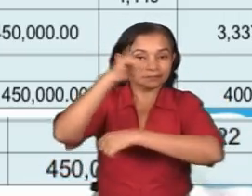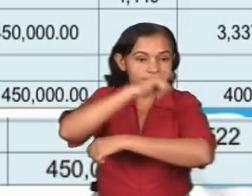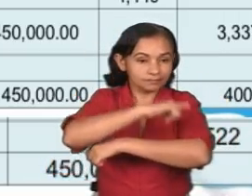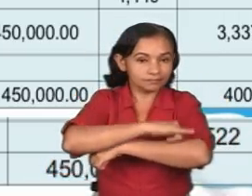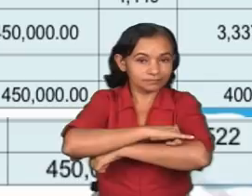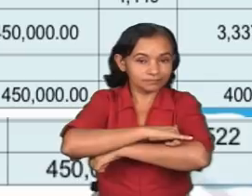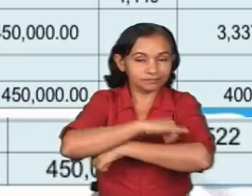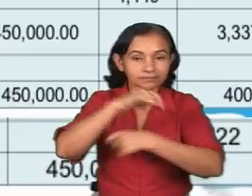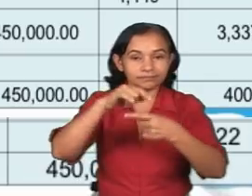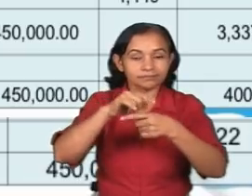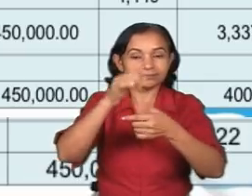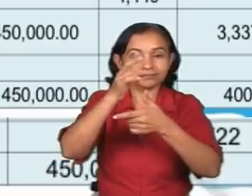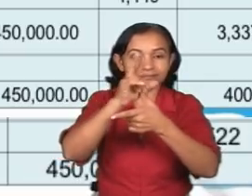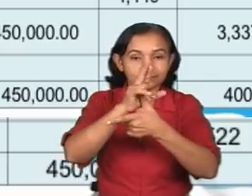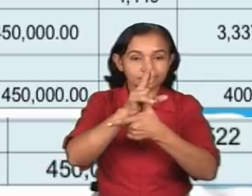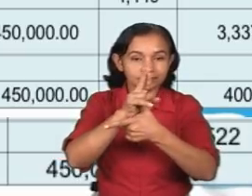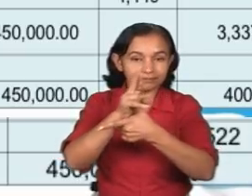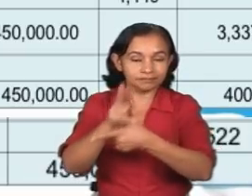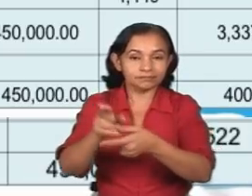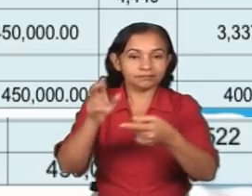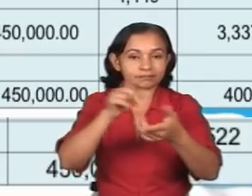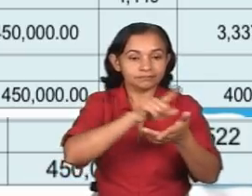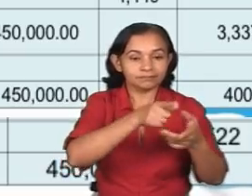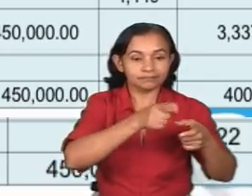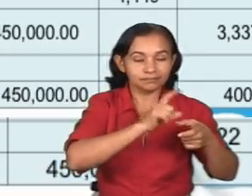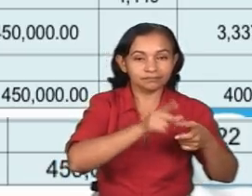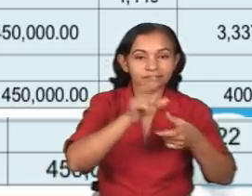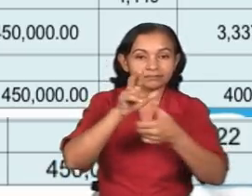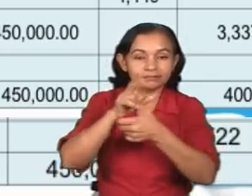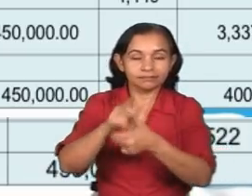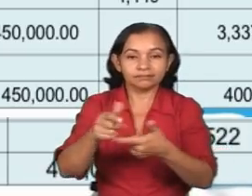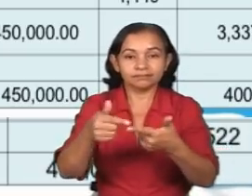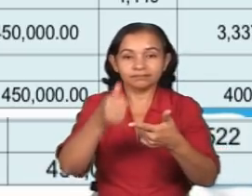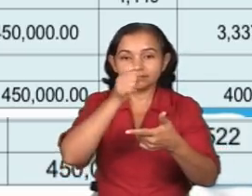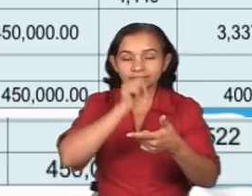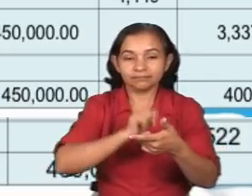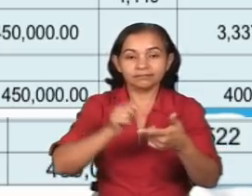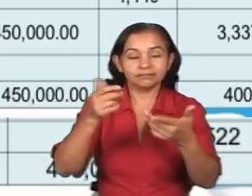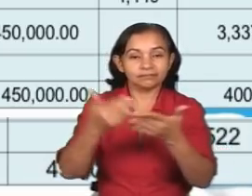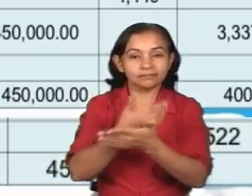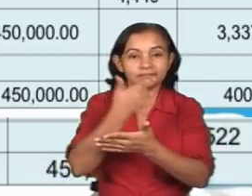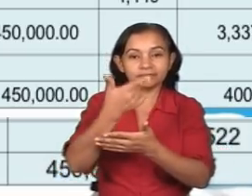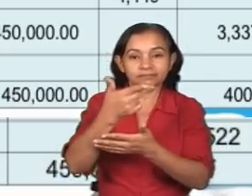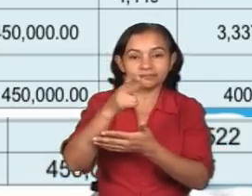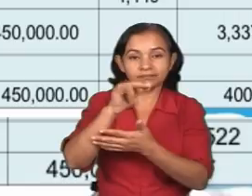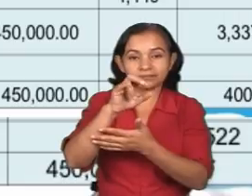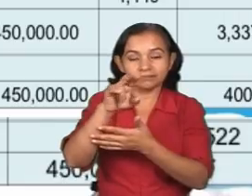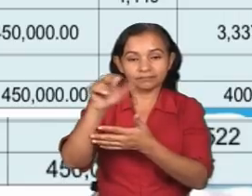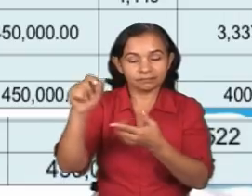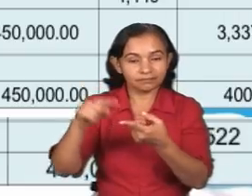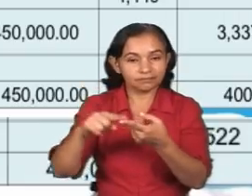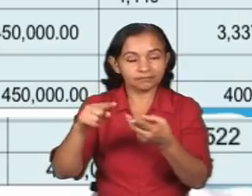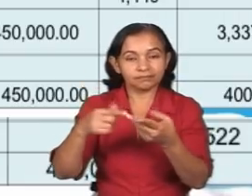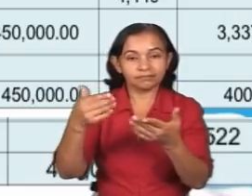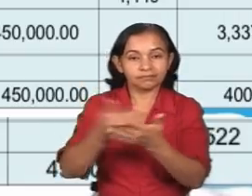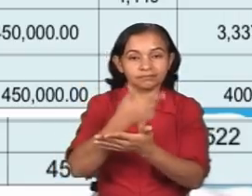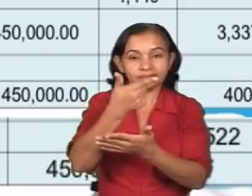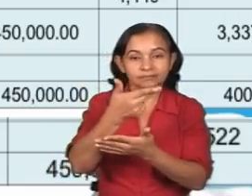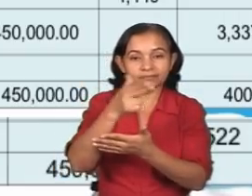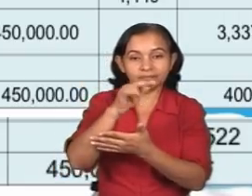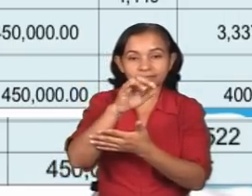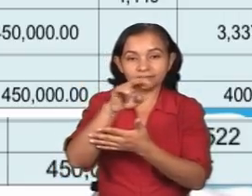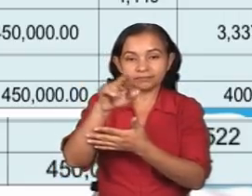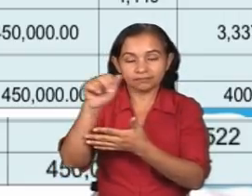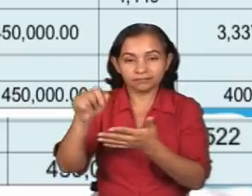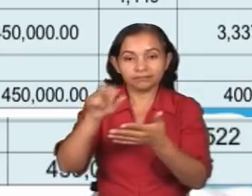agua potable del Rama, sanitario del Rama, alcantarillado sanitario, agua potable de Nueva Guinea, alcantarillado sanitario de Nueva Guinea, el agua